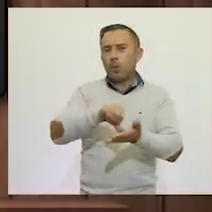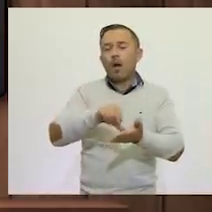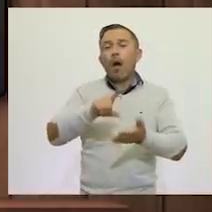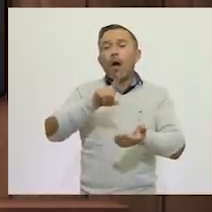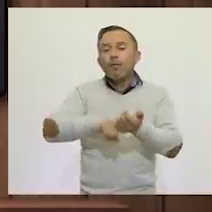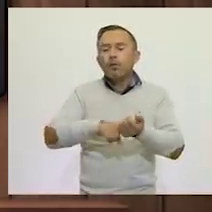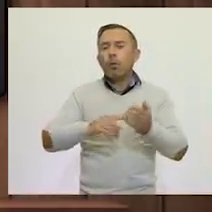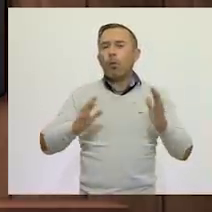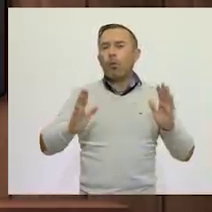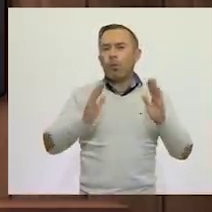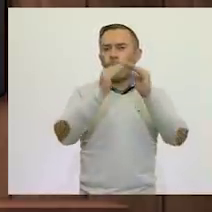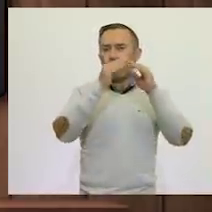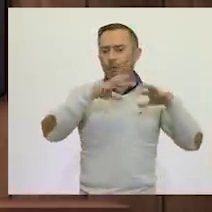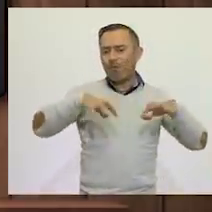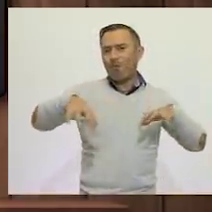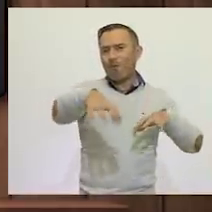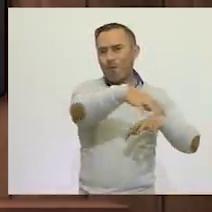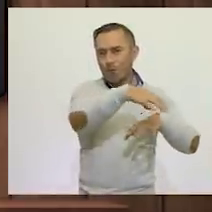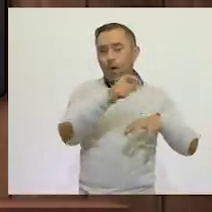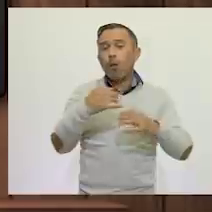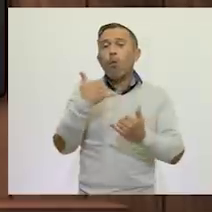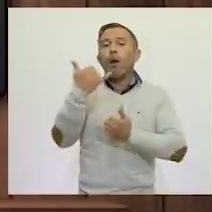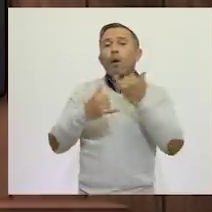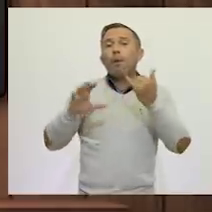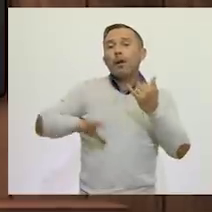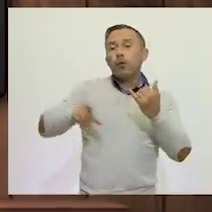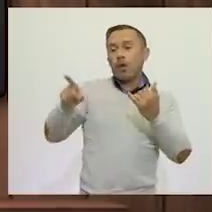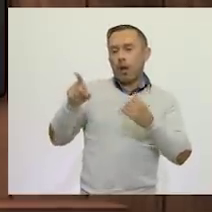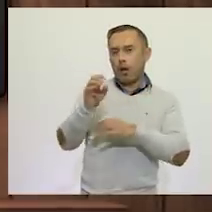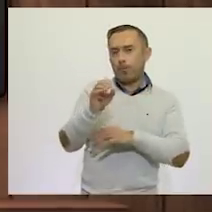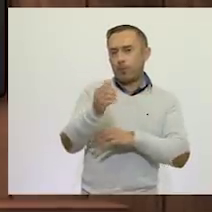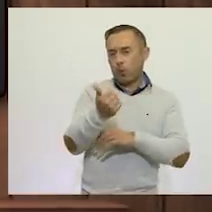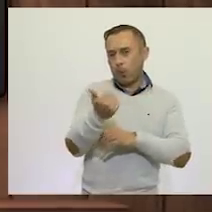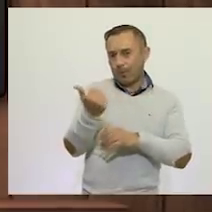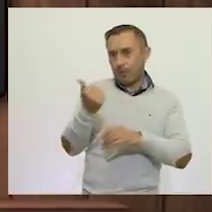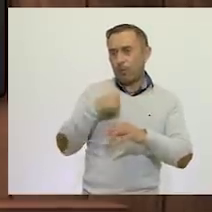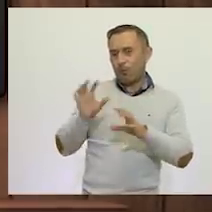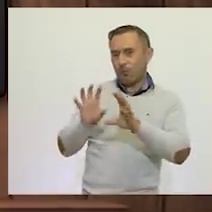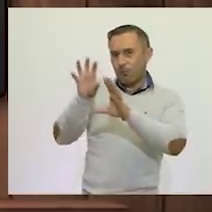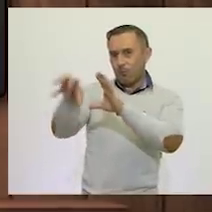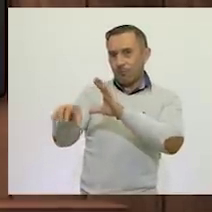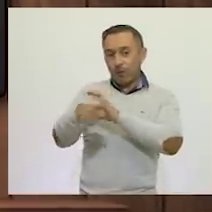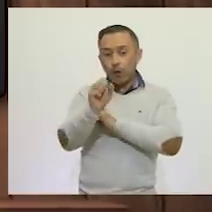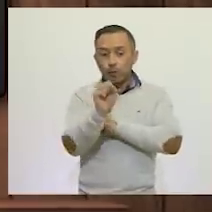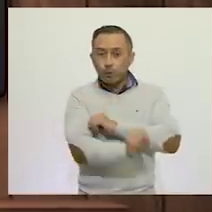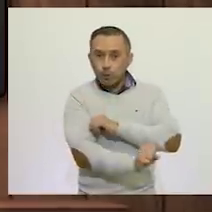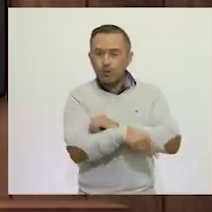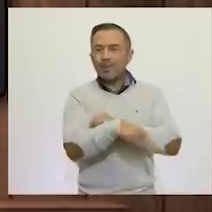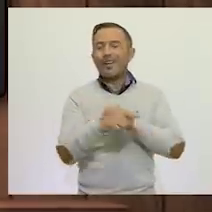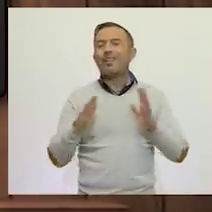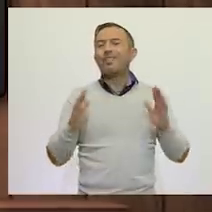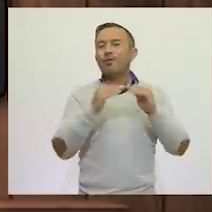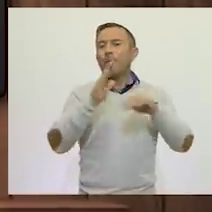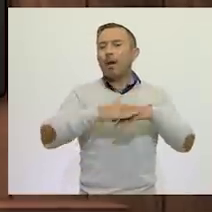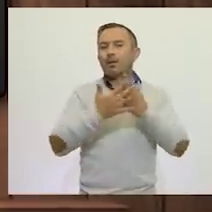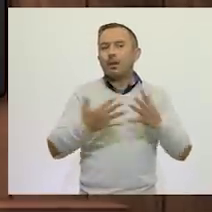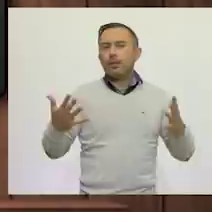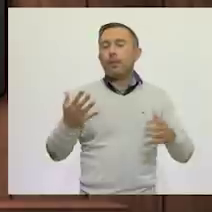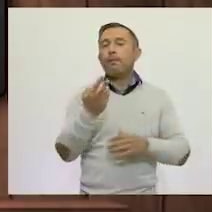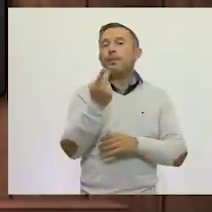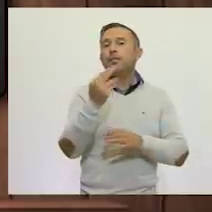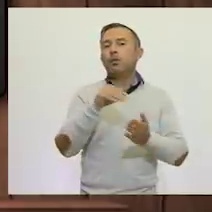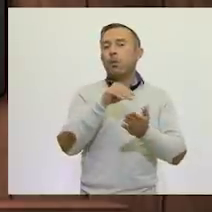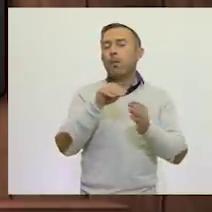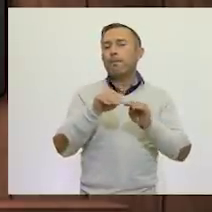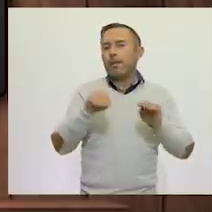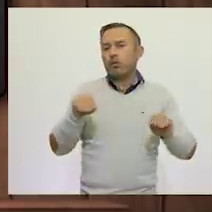edificios y un juego de pelota ubicado al oeste, mientras que al sur estaba su edificio principal, con 25 metros de altura.